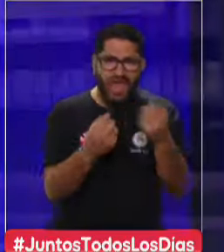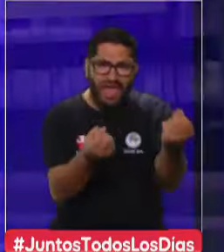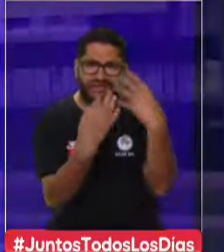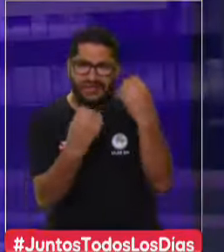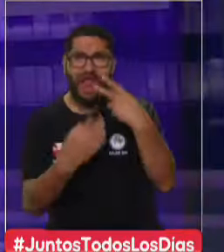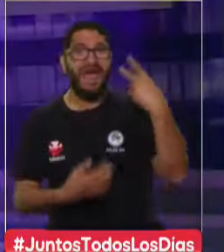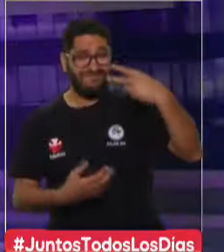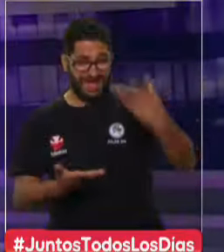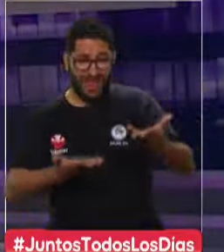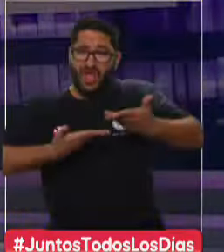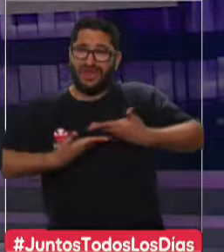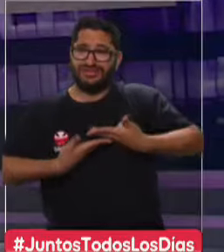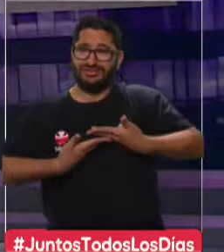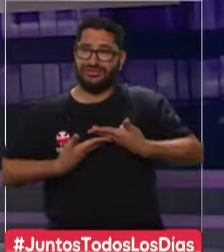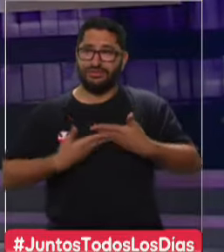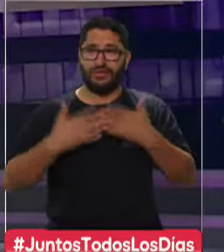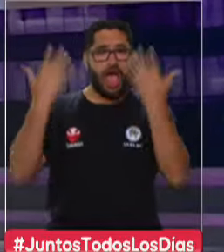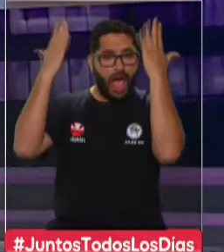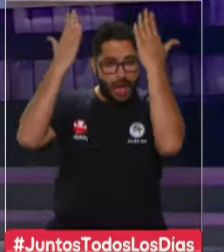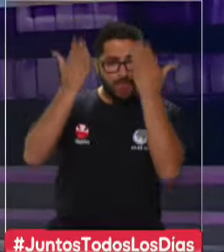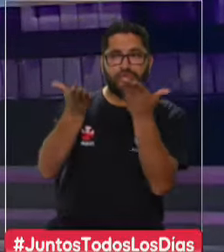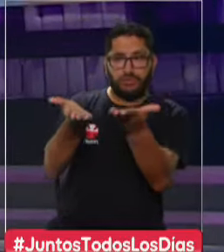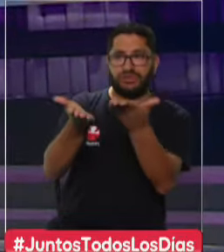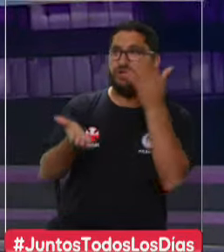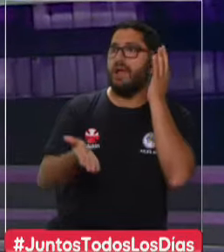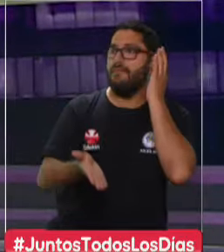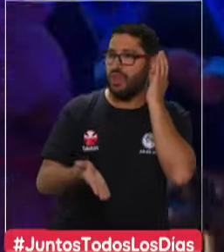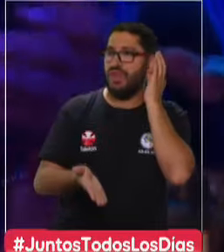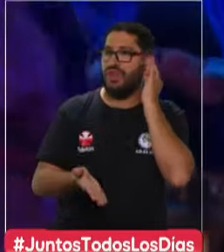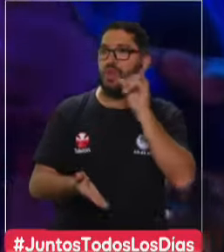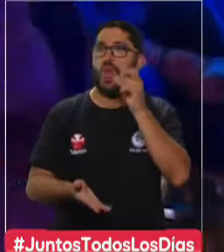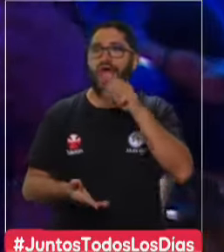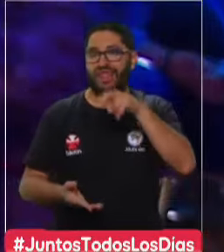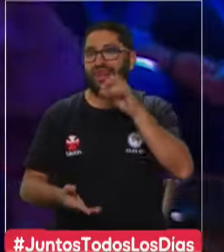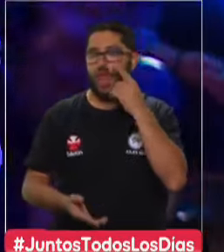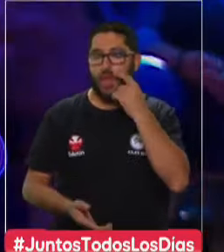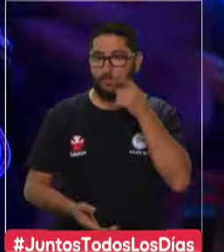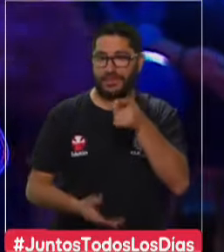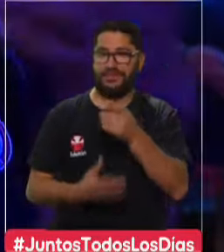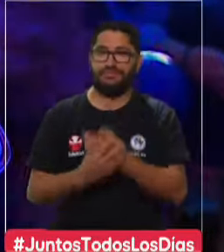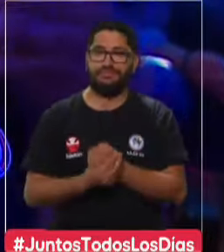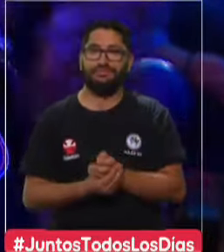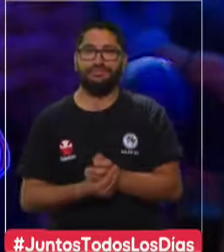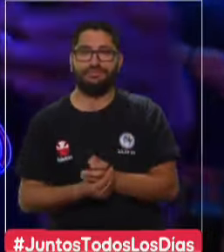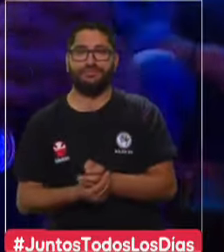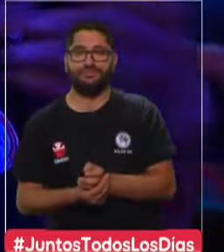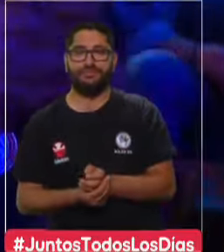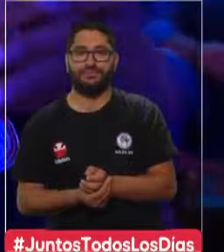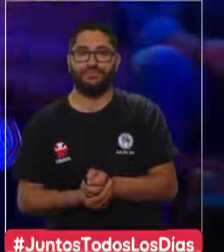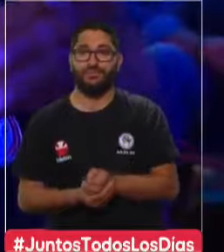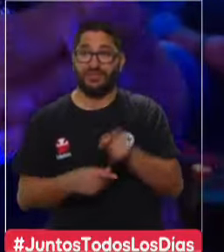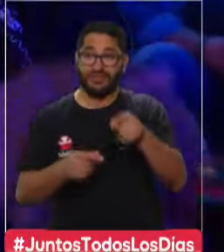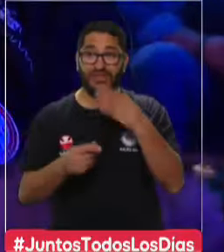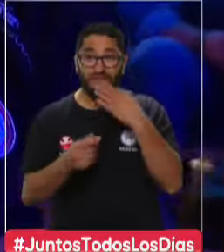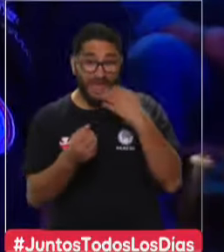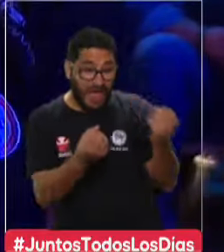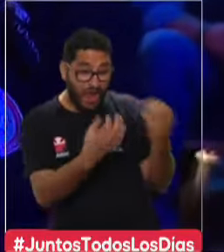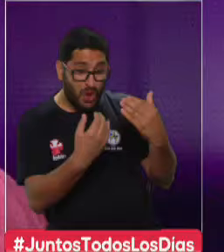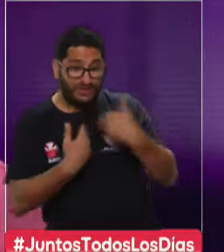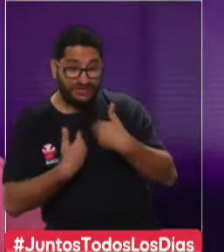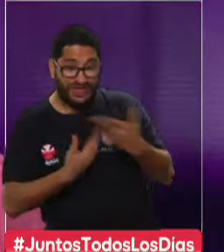Joaquín, ¿no? Un crack. Nos enseña también el amor, la fortaleza para